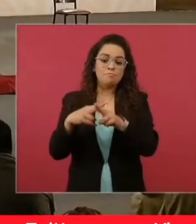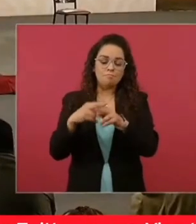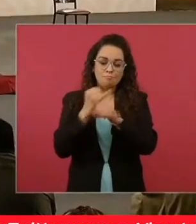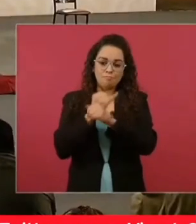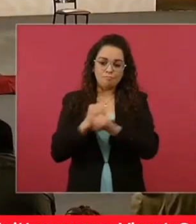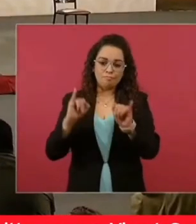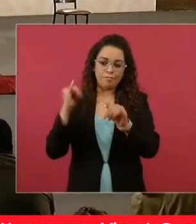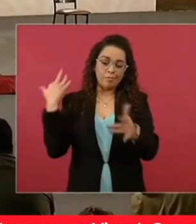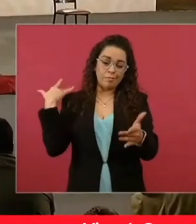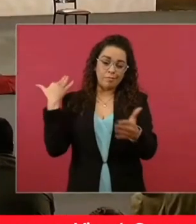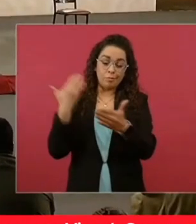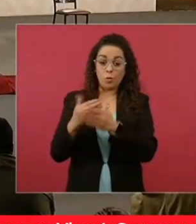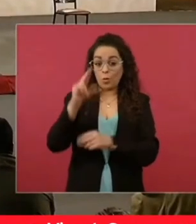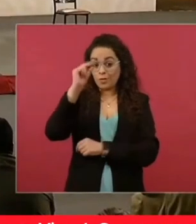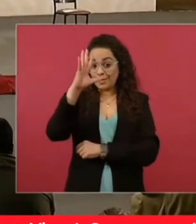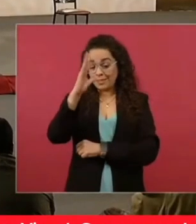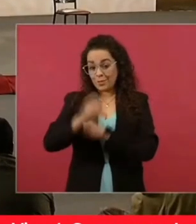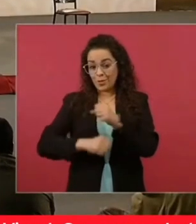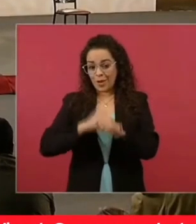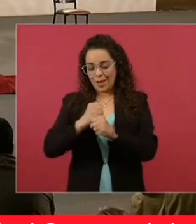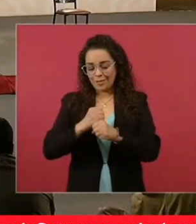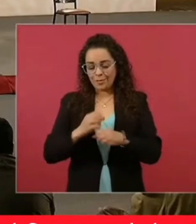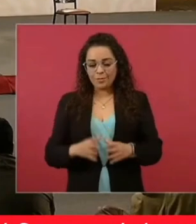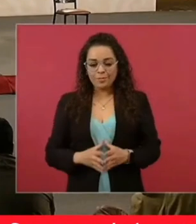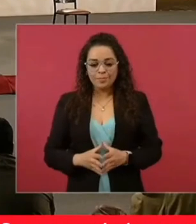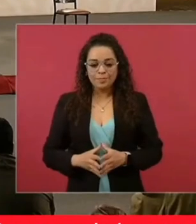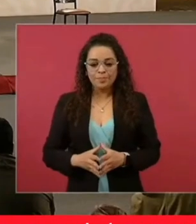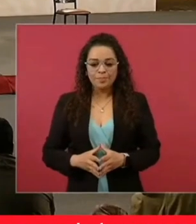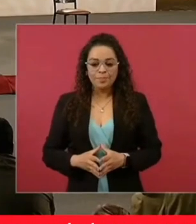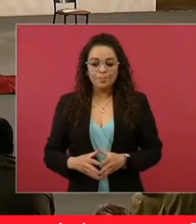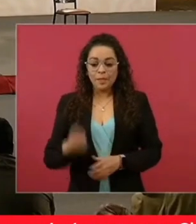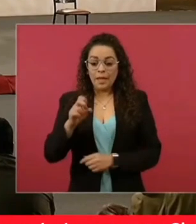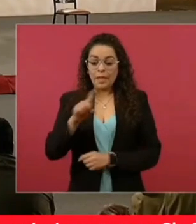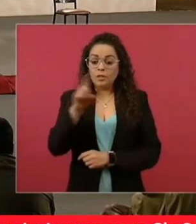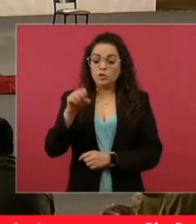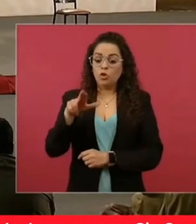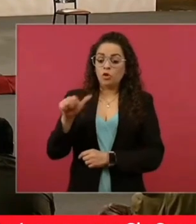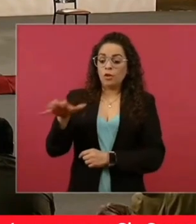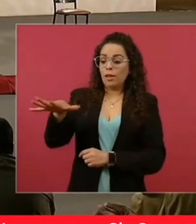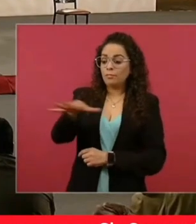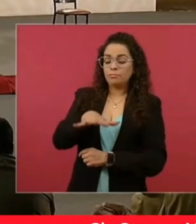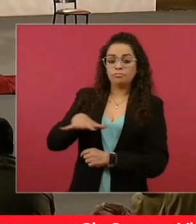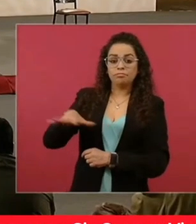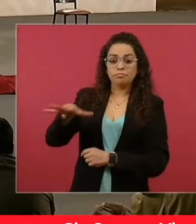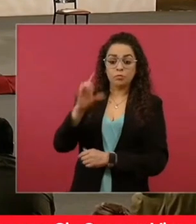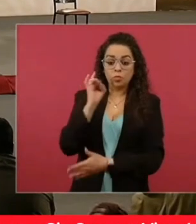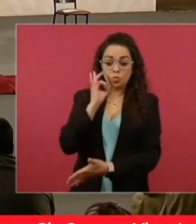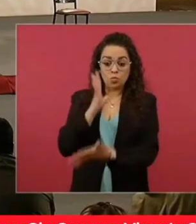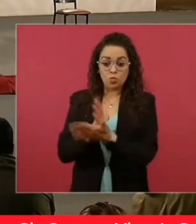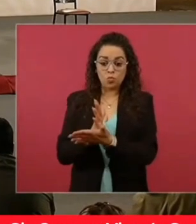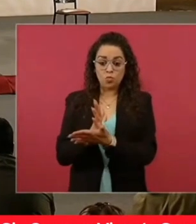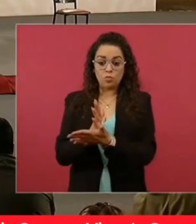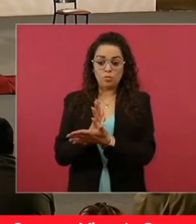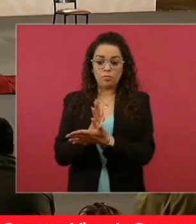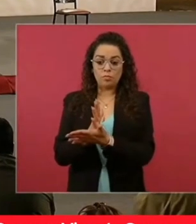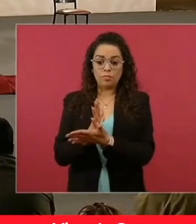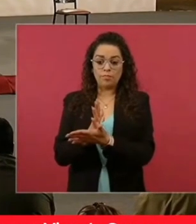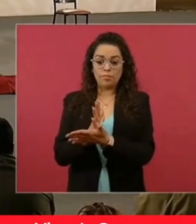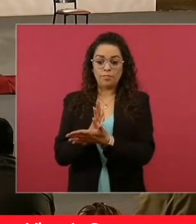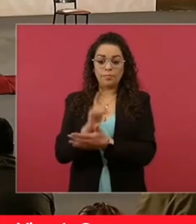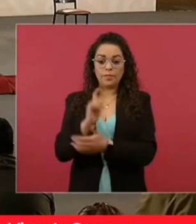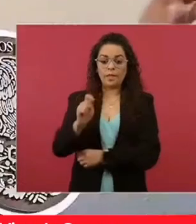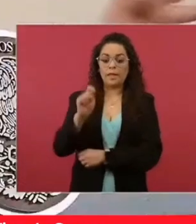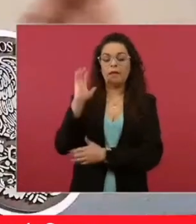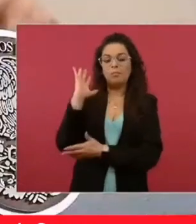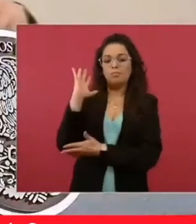la tarea de mejora de zonas arqueológicas no remite solo a zonas que están en condiciones de